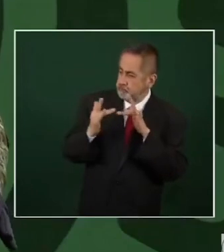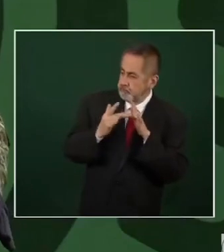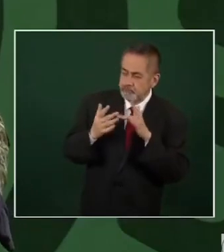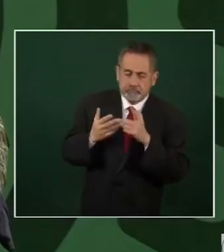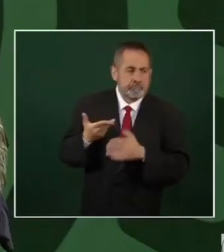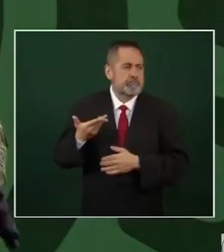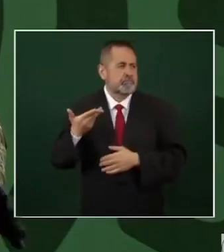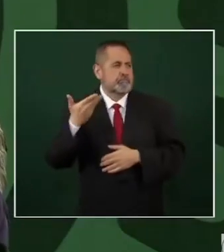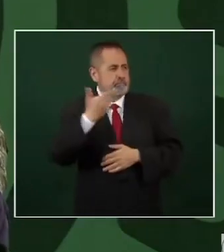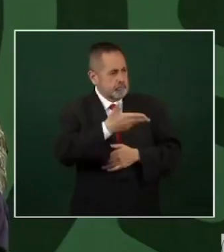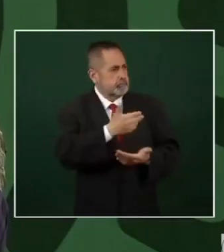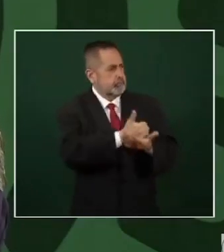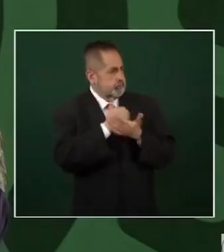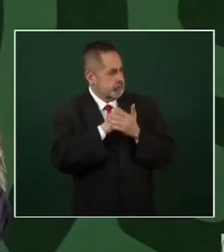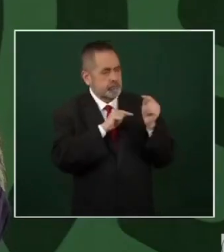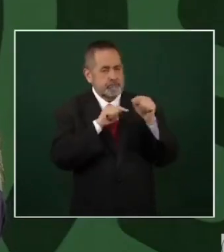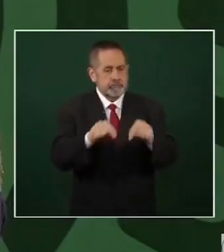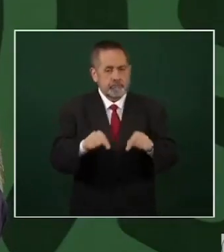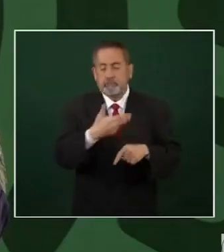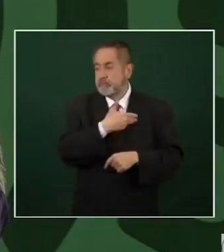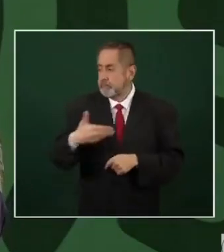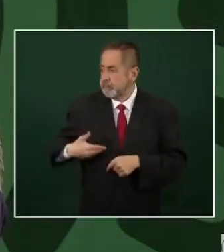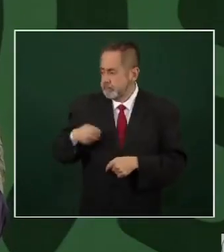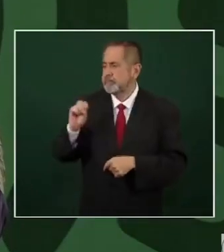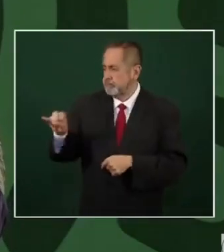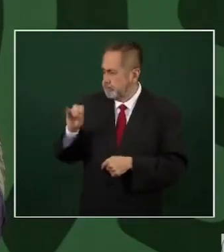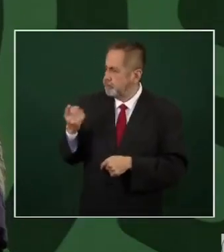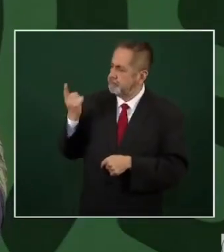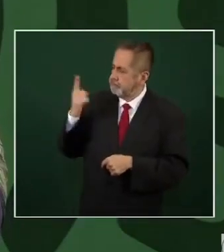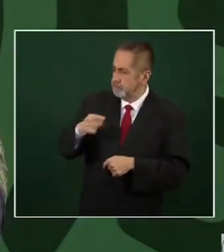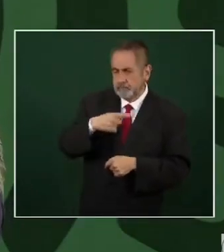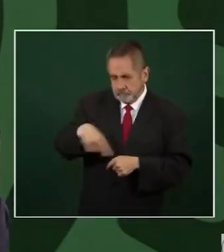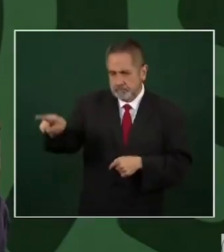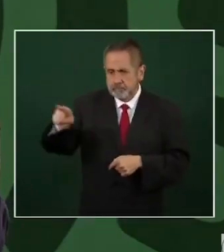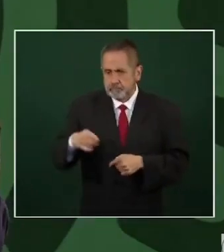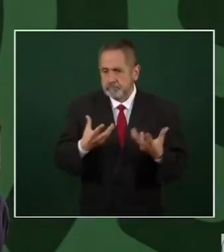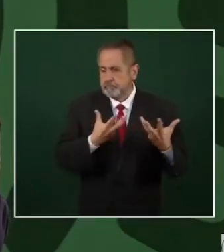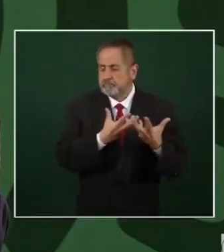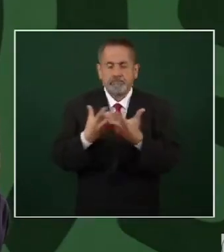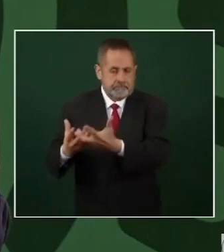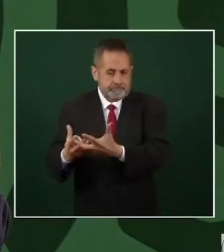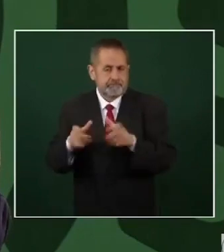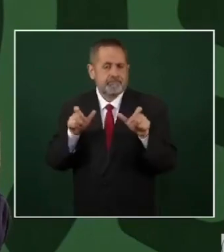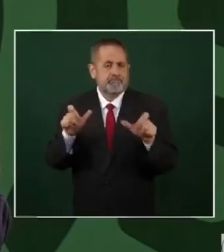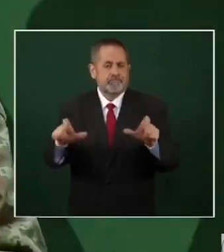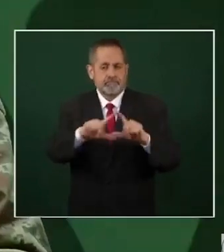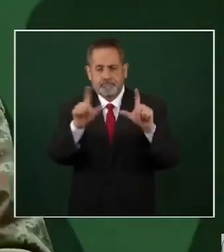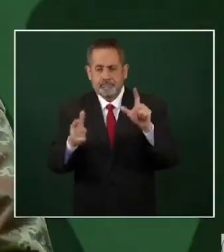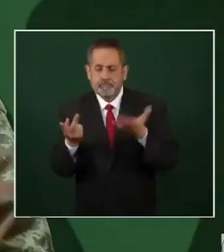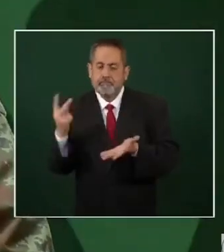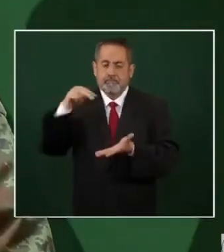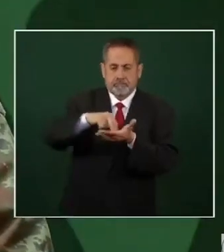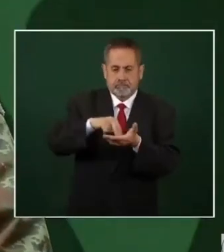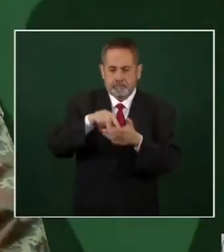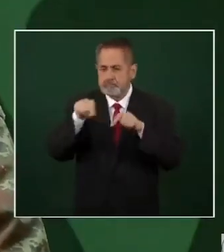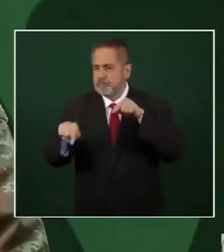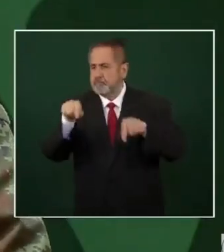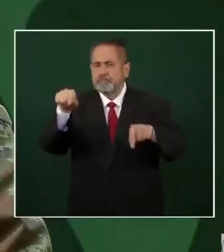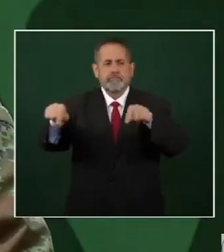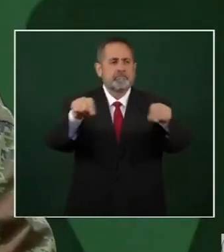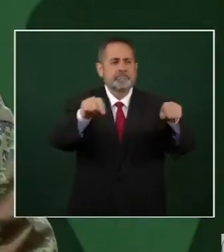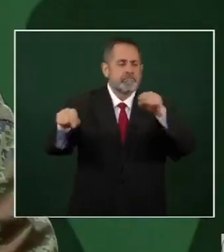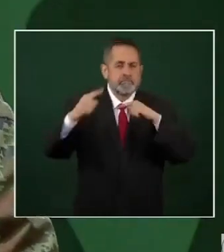y solicitó el apoyo, y el señor presidente nos dio la instrucción de coordinarnos, analizar y determinar